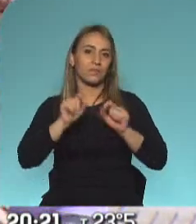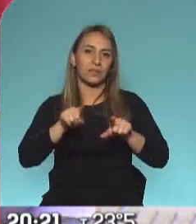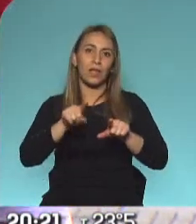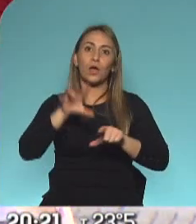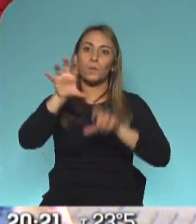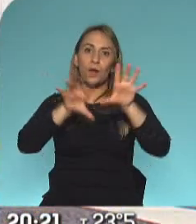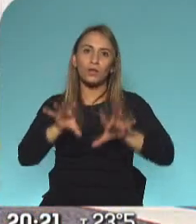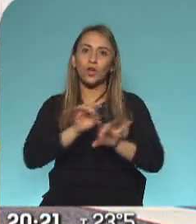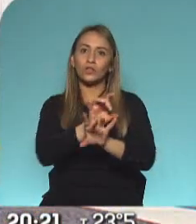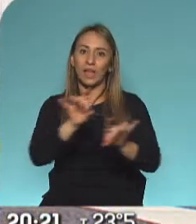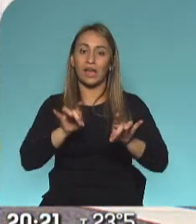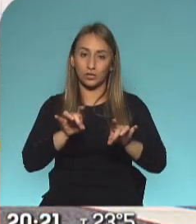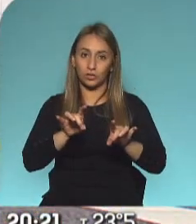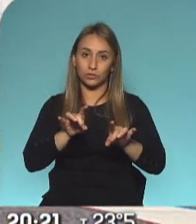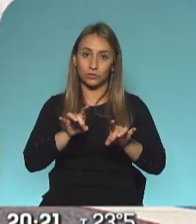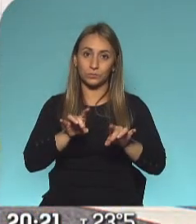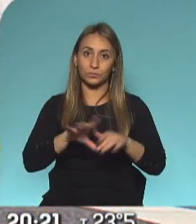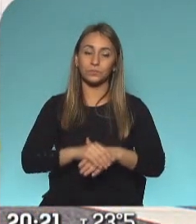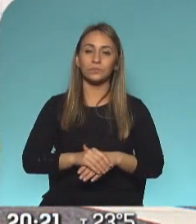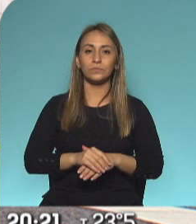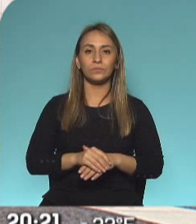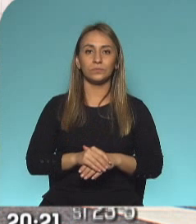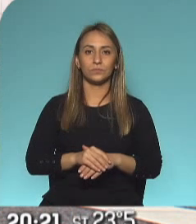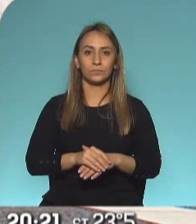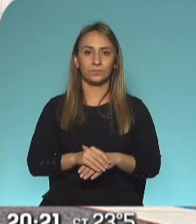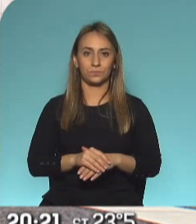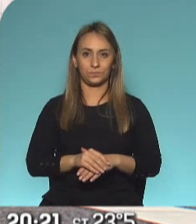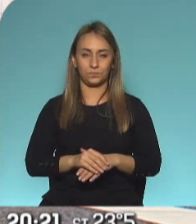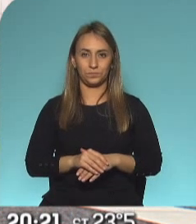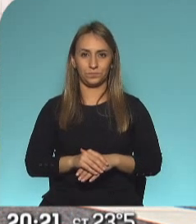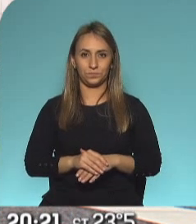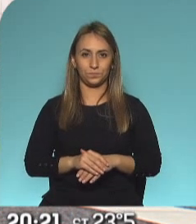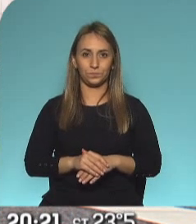los nuevos contagios en aquellas provincias.